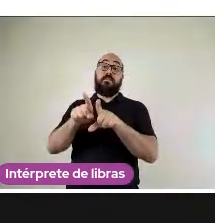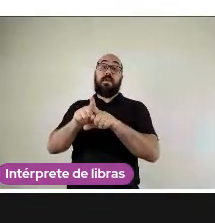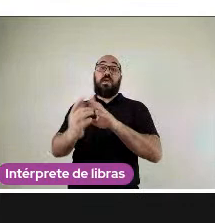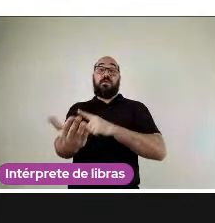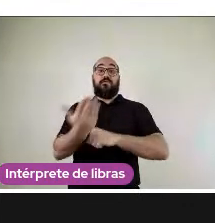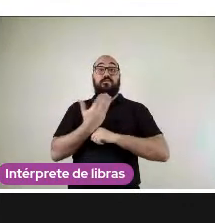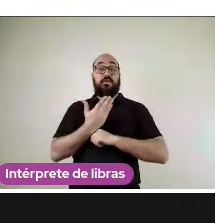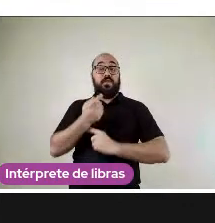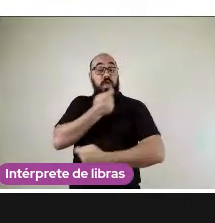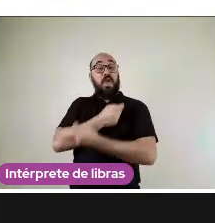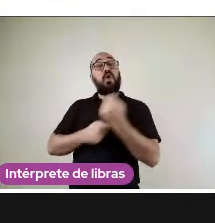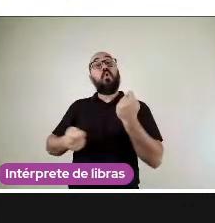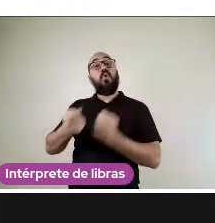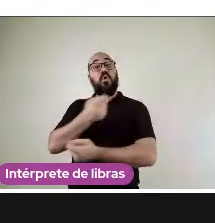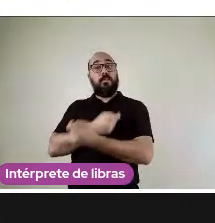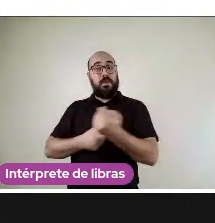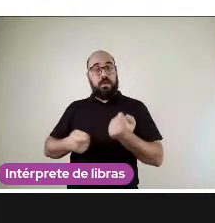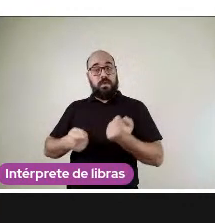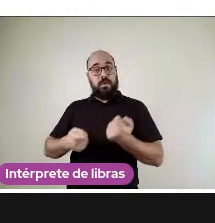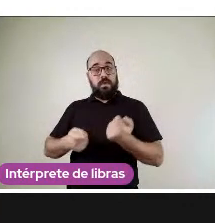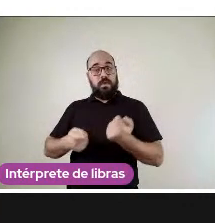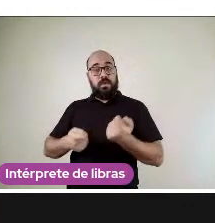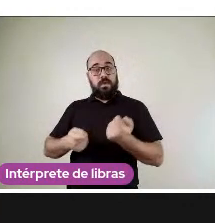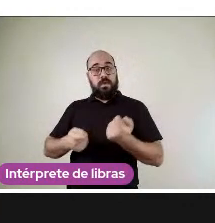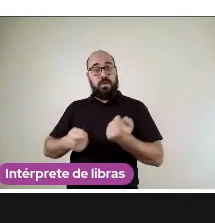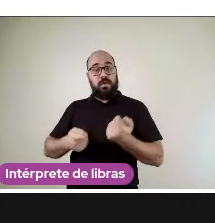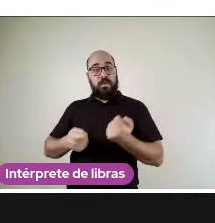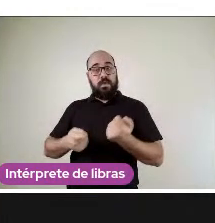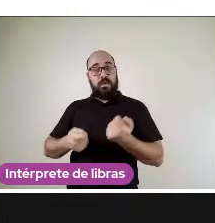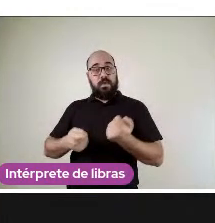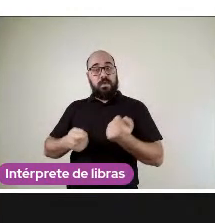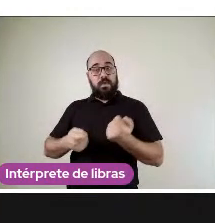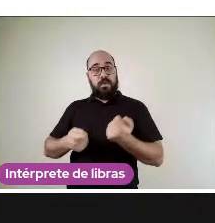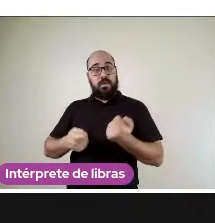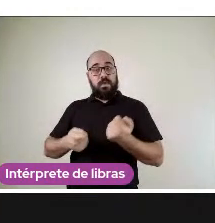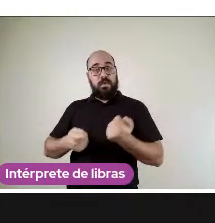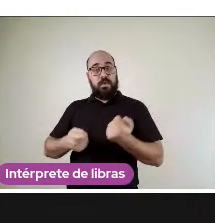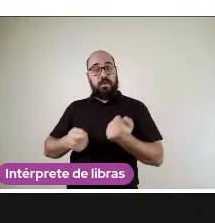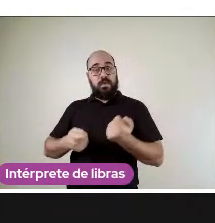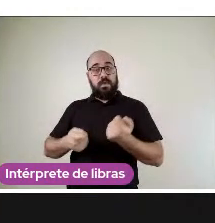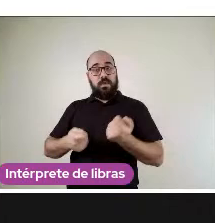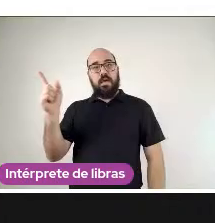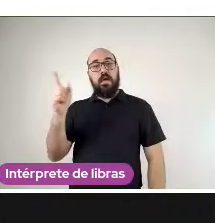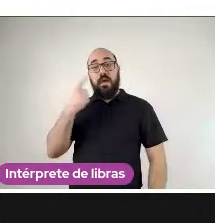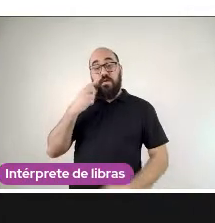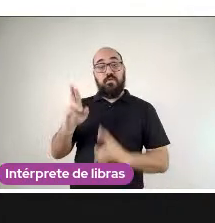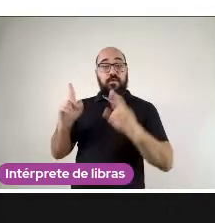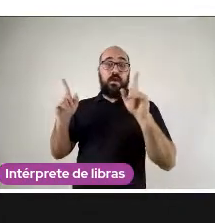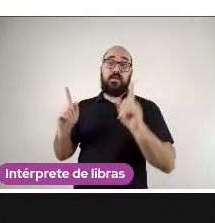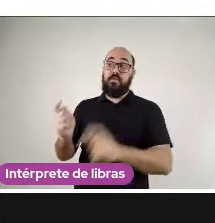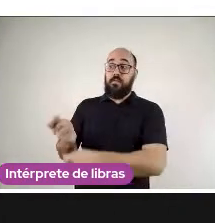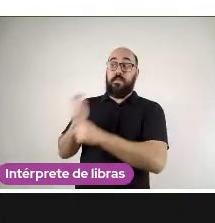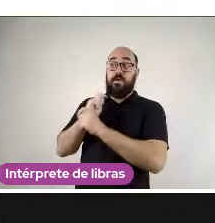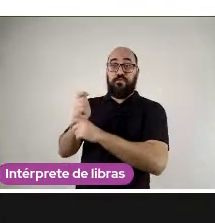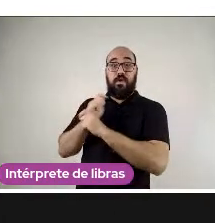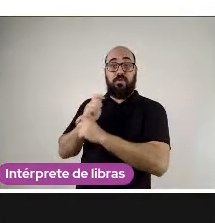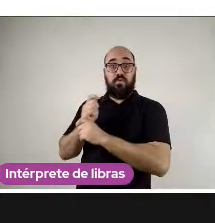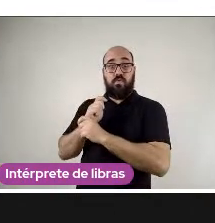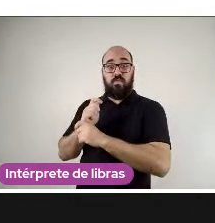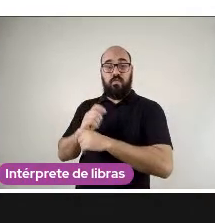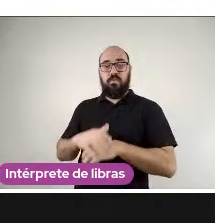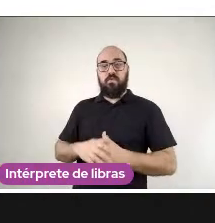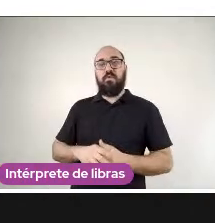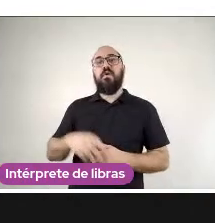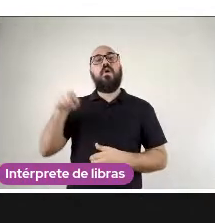ocurría en la zona que trabajaba anteriormente. Sin embargo, si no cuidamos lo que tenemos, el turismo se va a ver perjudicado, al igual